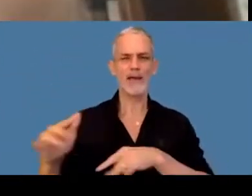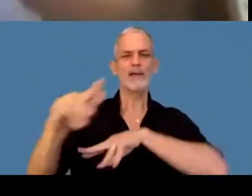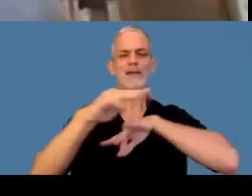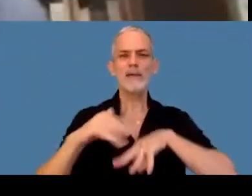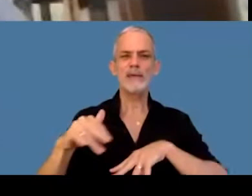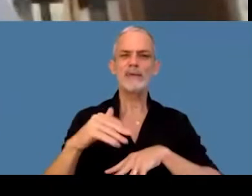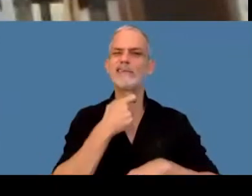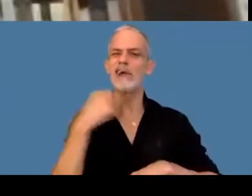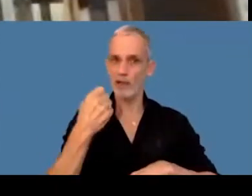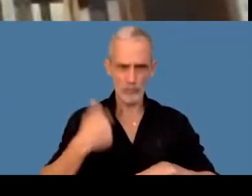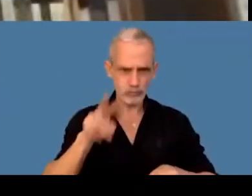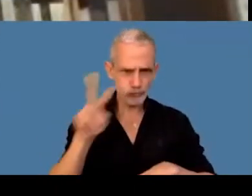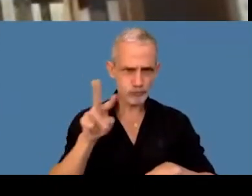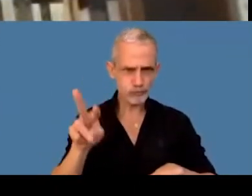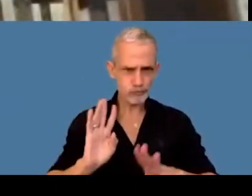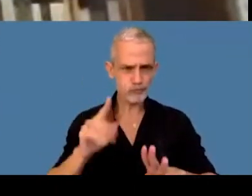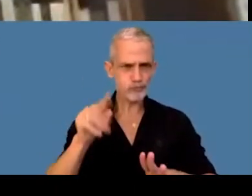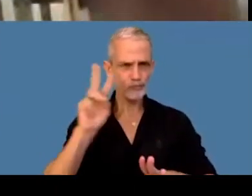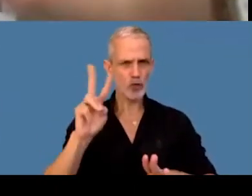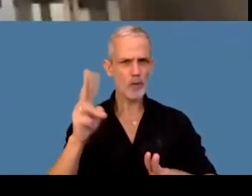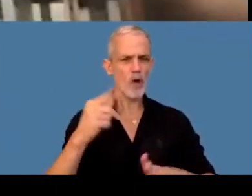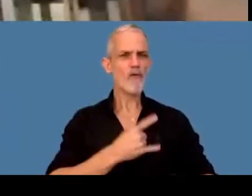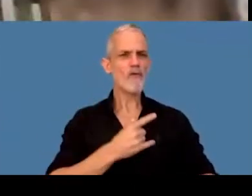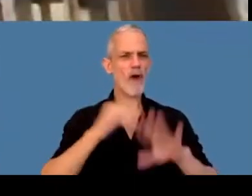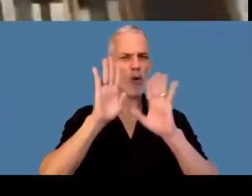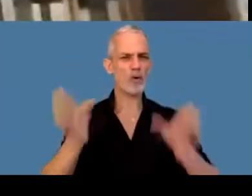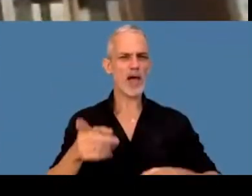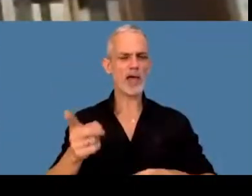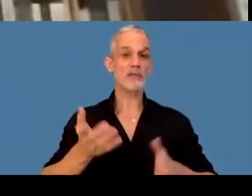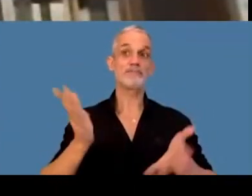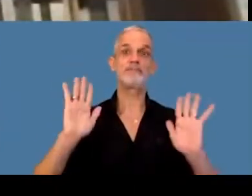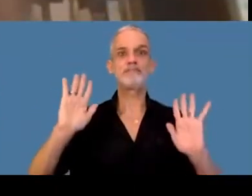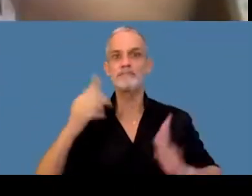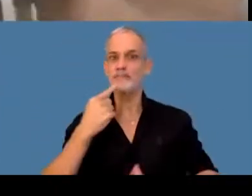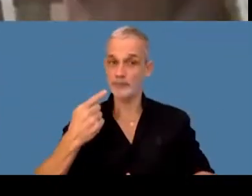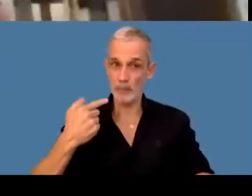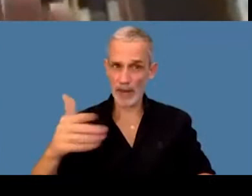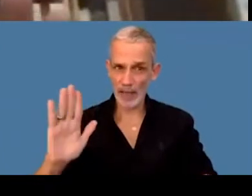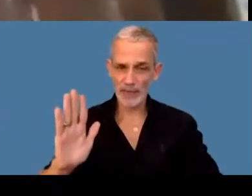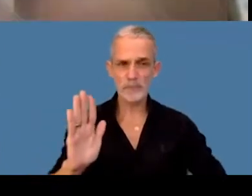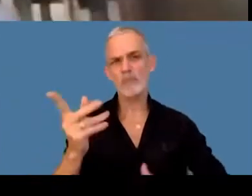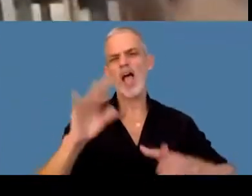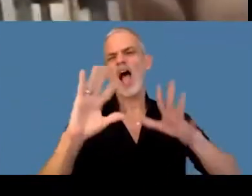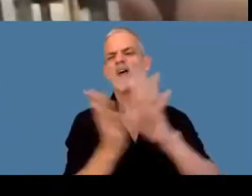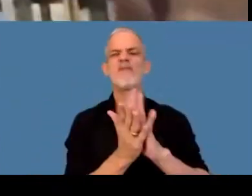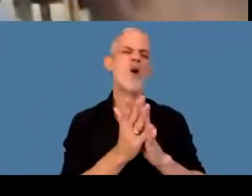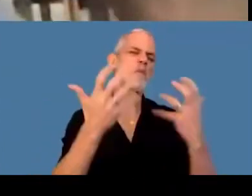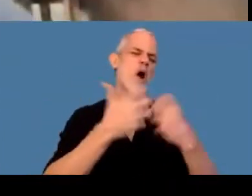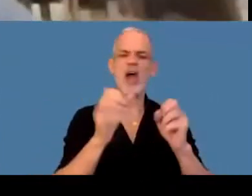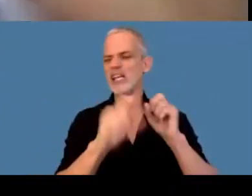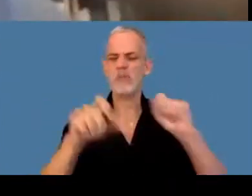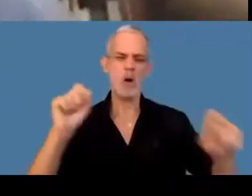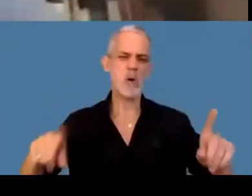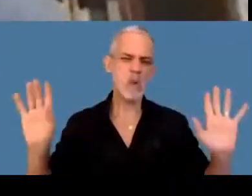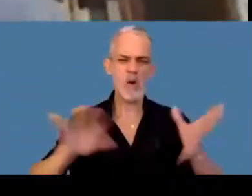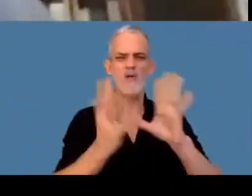que yo veo particularmente en muchas facultades de, bueno, cualquier forma de organización, hablamos de los tipos y formas